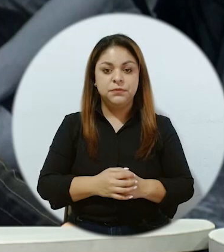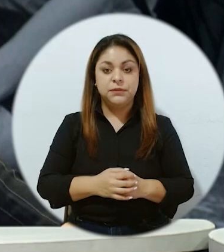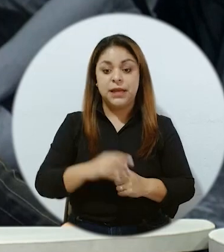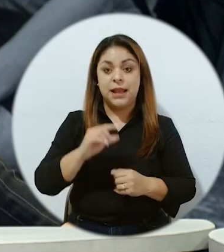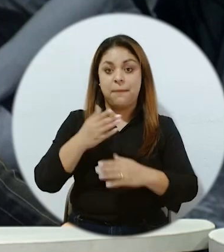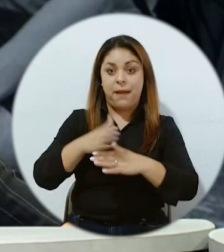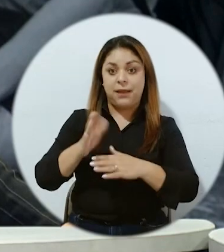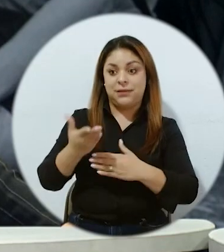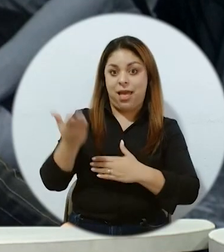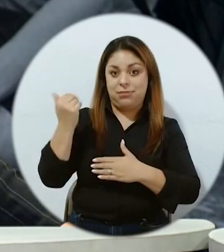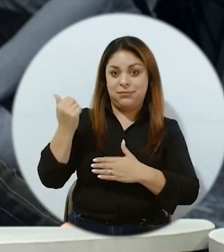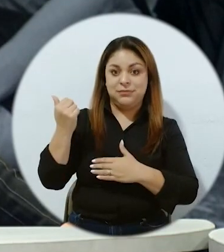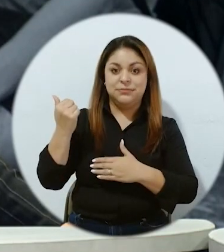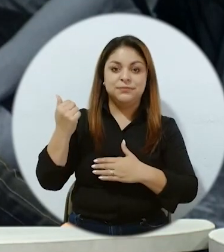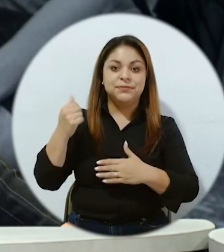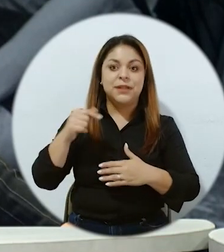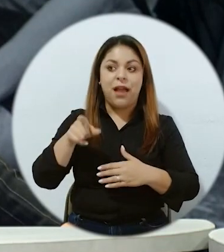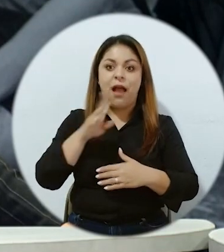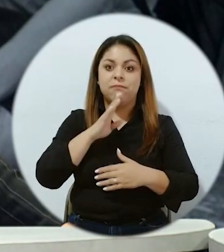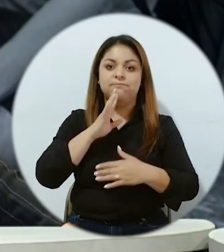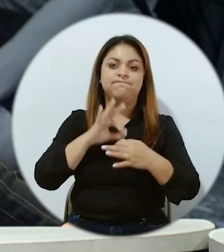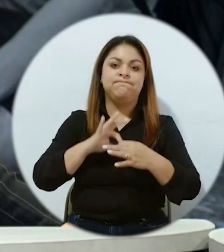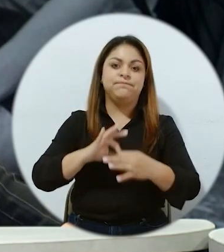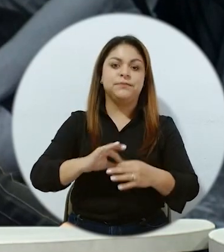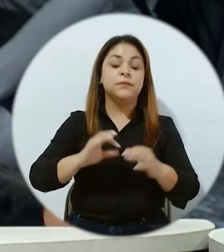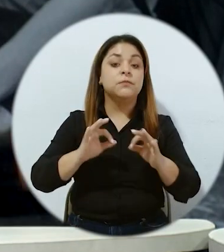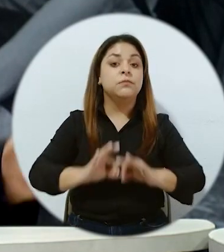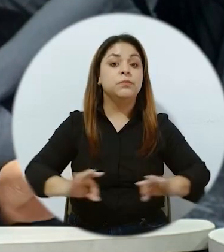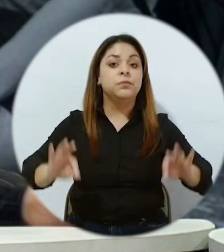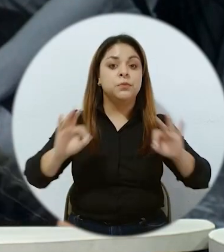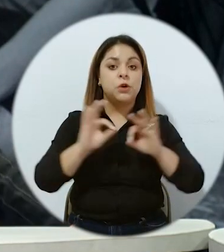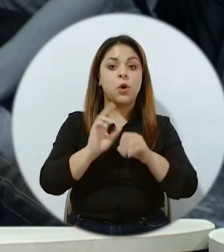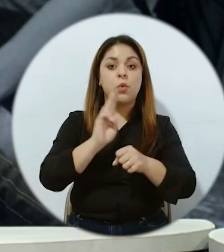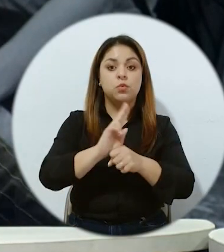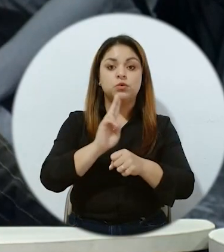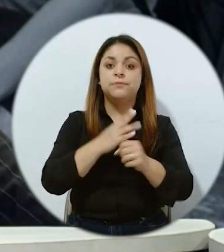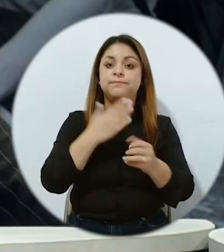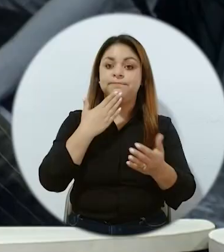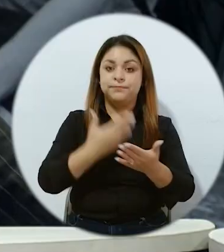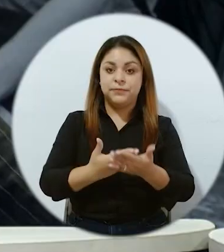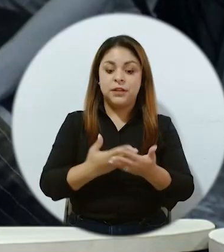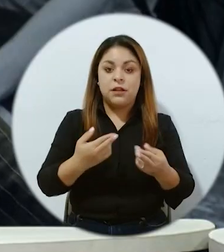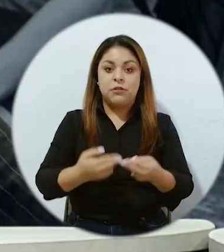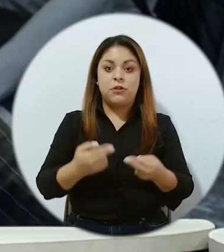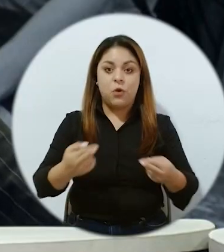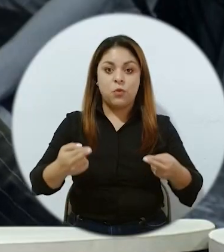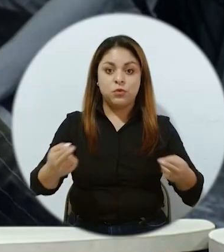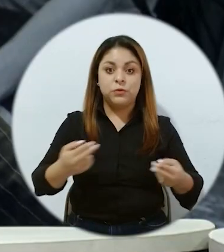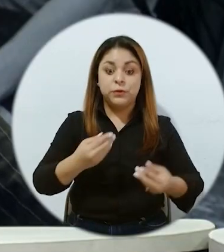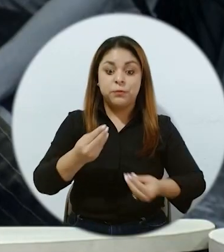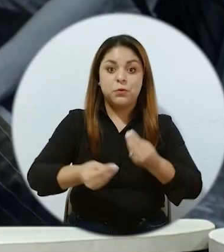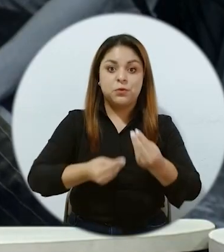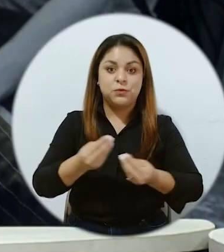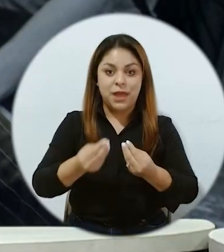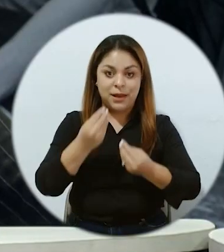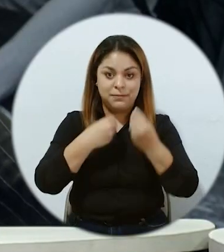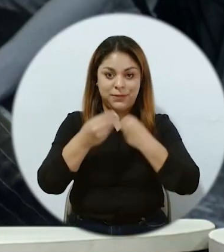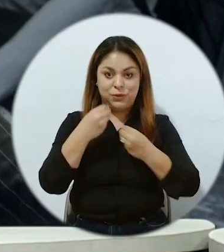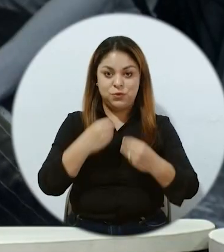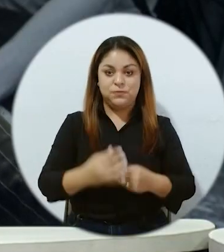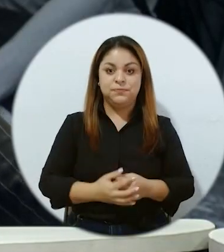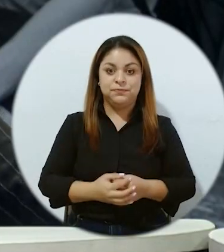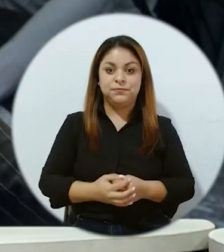Precisamente en el bloque anterior estábamos mencionando la importancia del uso eficiente de los recursos a la hora de producir nuestros